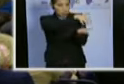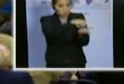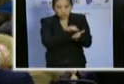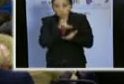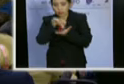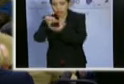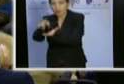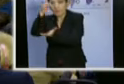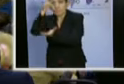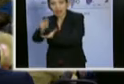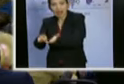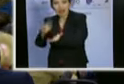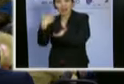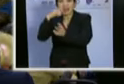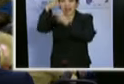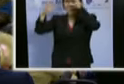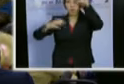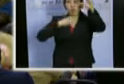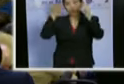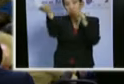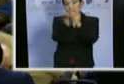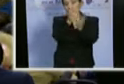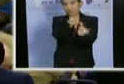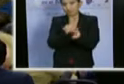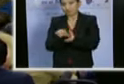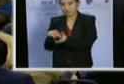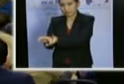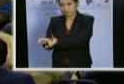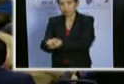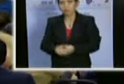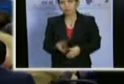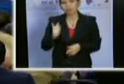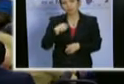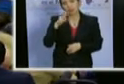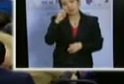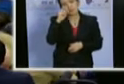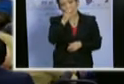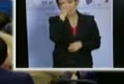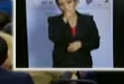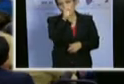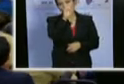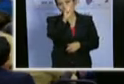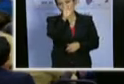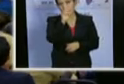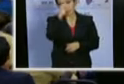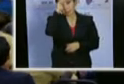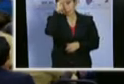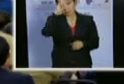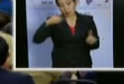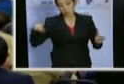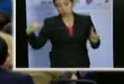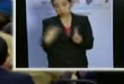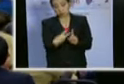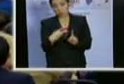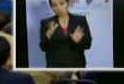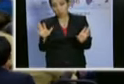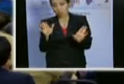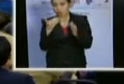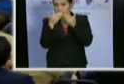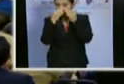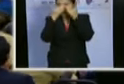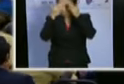los destinados a las emisiones de carbono. Como ven, en Oxfam pensamos desde un punto de vista muy